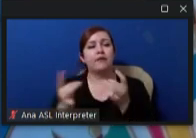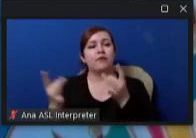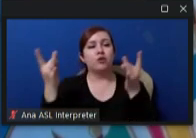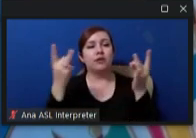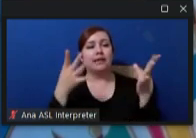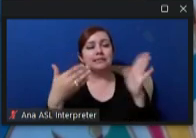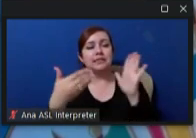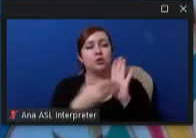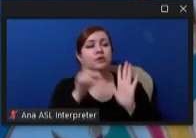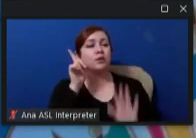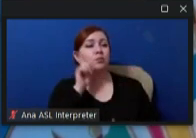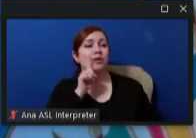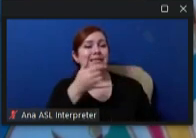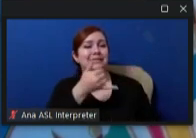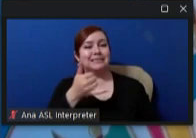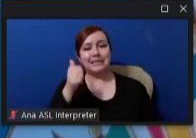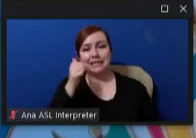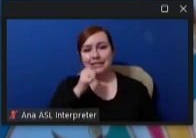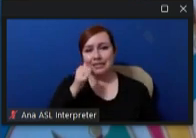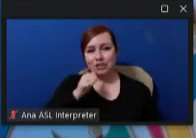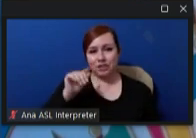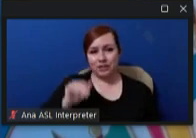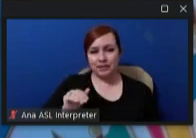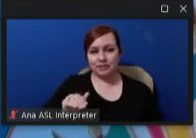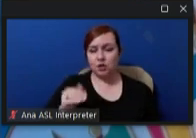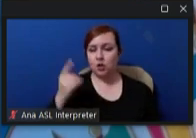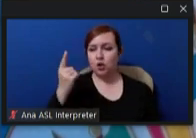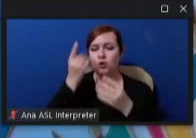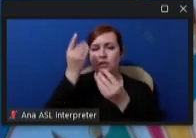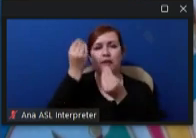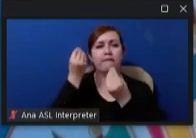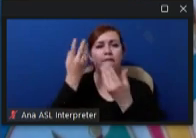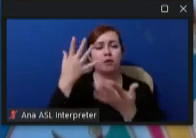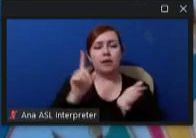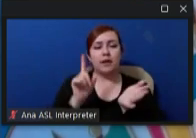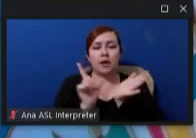niñas, un informe que publicó la comisión en el